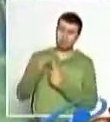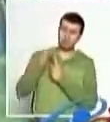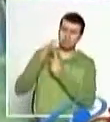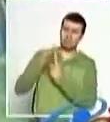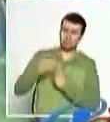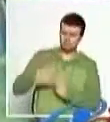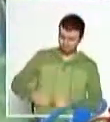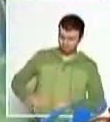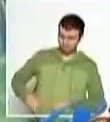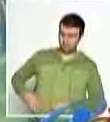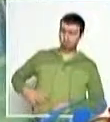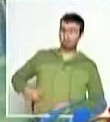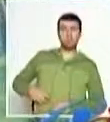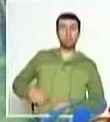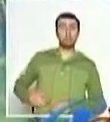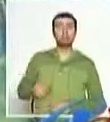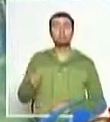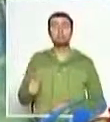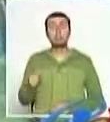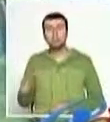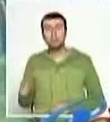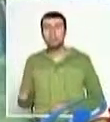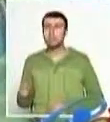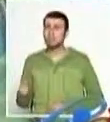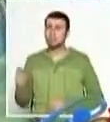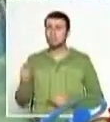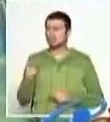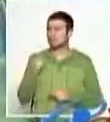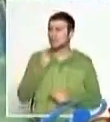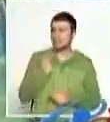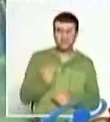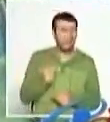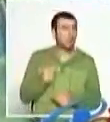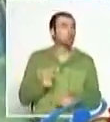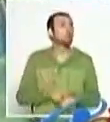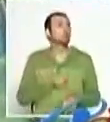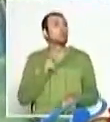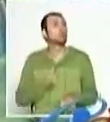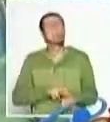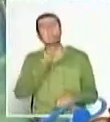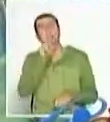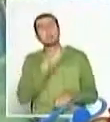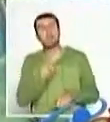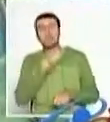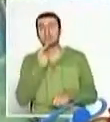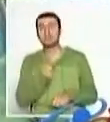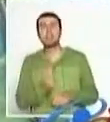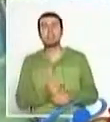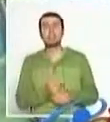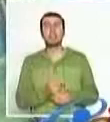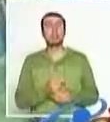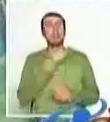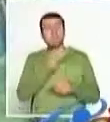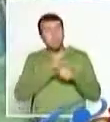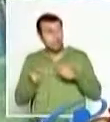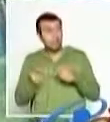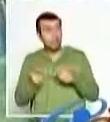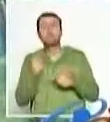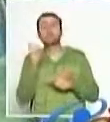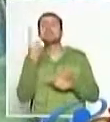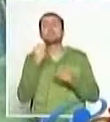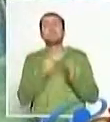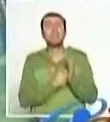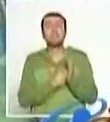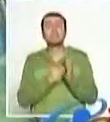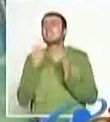recto y ano. Y él escribía ahí que era normal que una persona diera al cuerpo dos o tres veces a la semana. Yo decía,